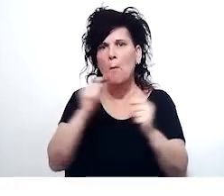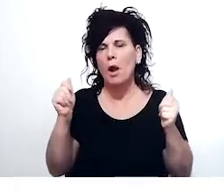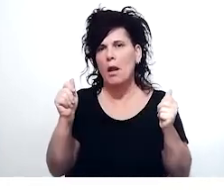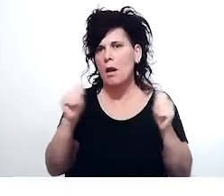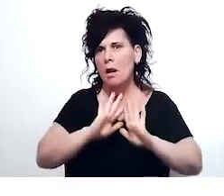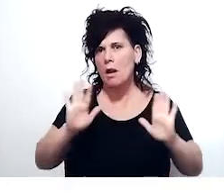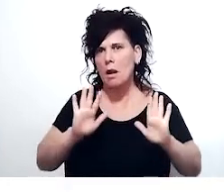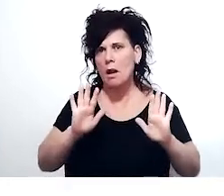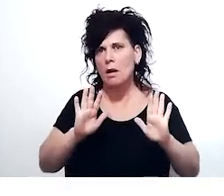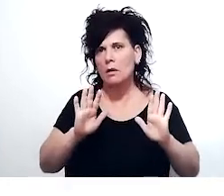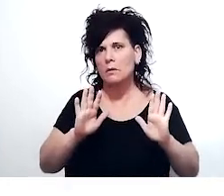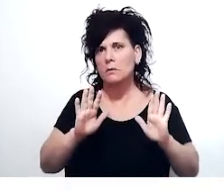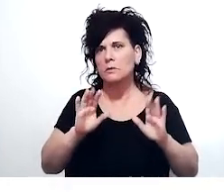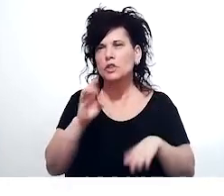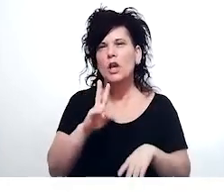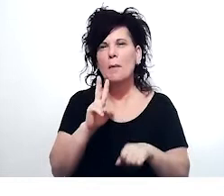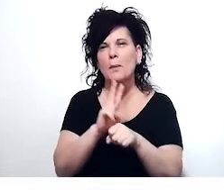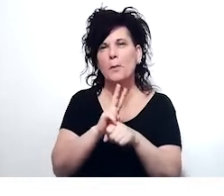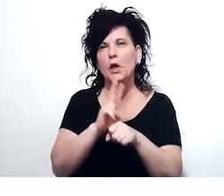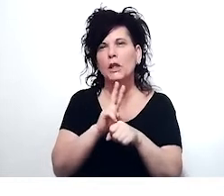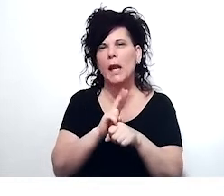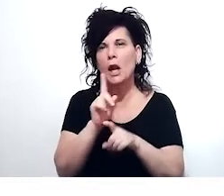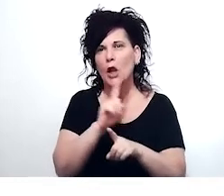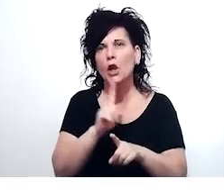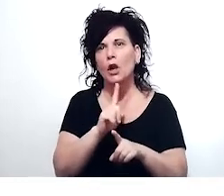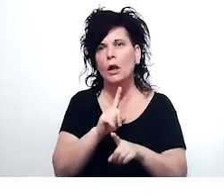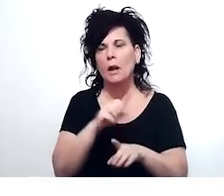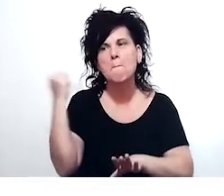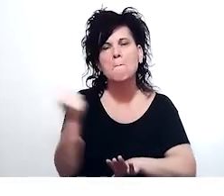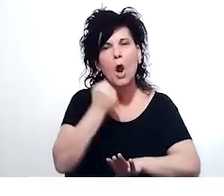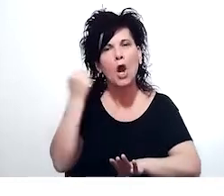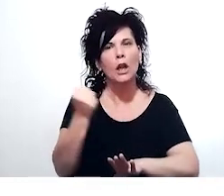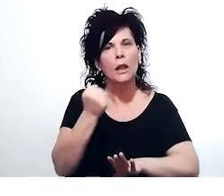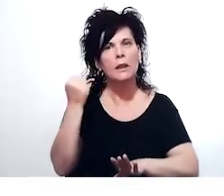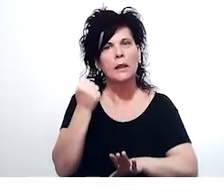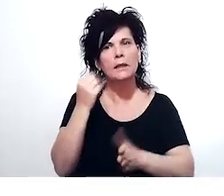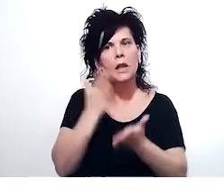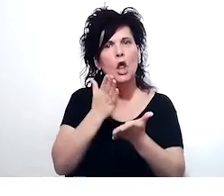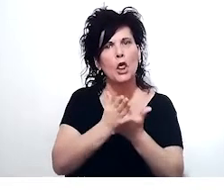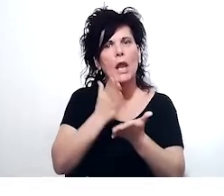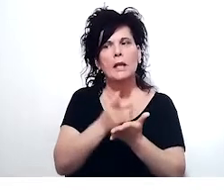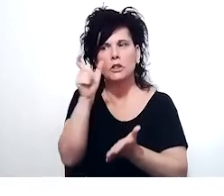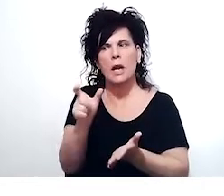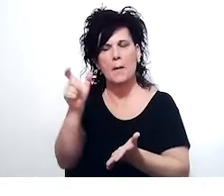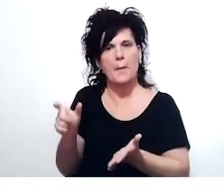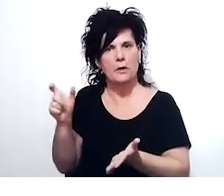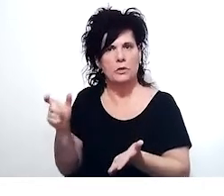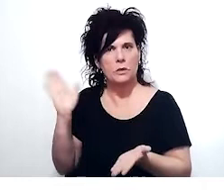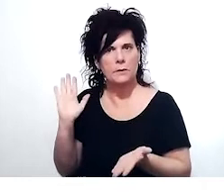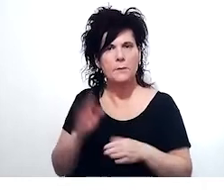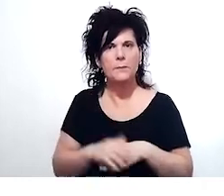más allá de lo que era antes simplemente proteger las bases de datos, sino que le da un protagonismo importante a los derechos de los individuos.